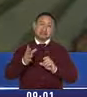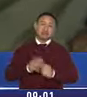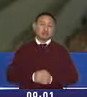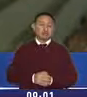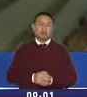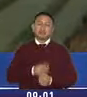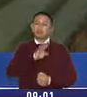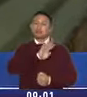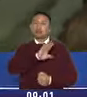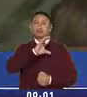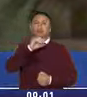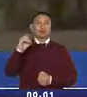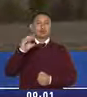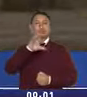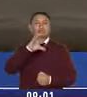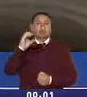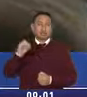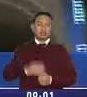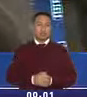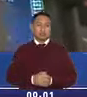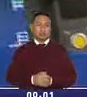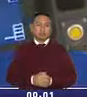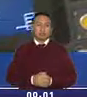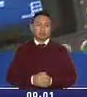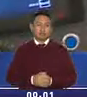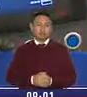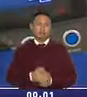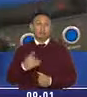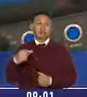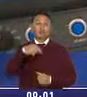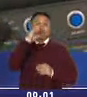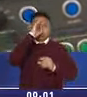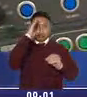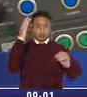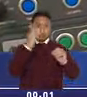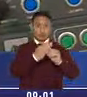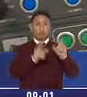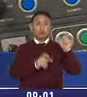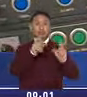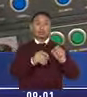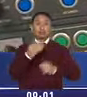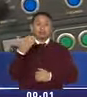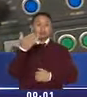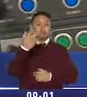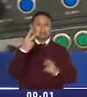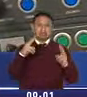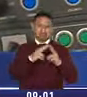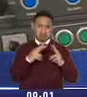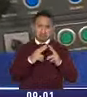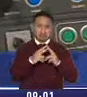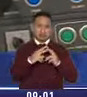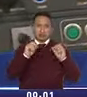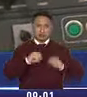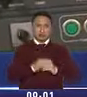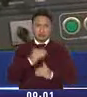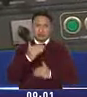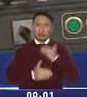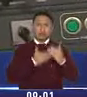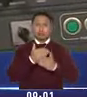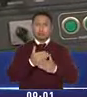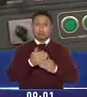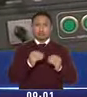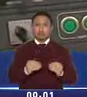con unas 400, 500. Entonces, ese es el objetivo, de que vayan los ciudadanos familiarizándose, y vamos a ir creciendo, vamos a